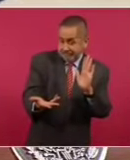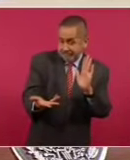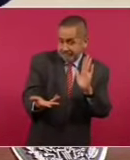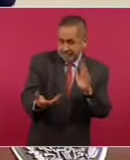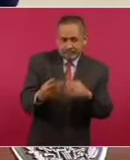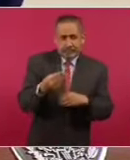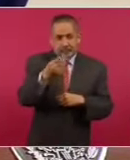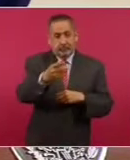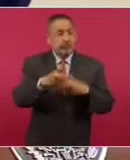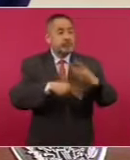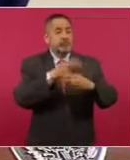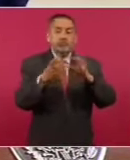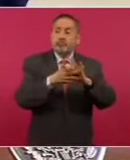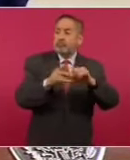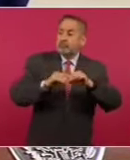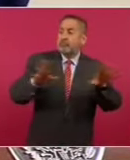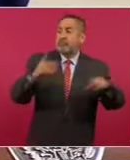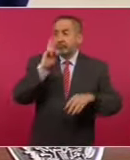Ya ustedes van a aclarar, pues.